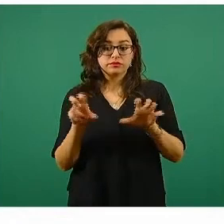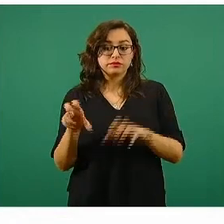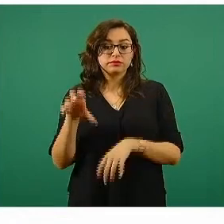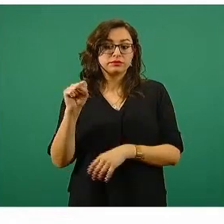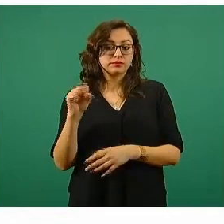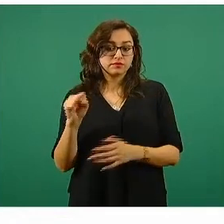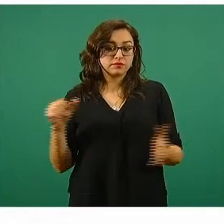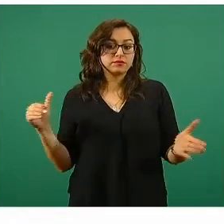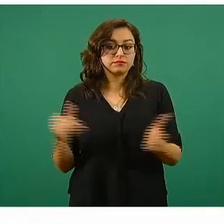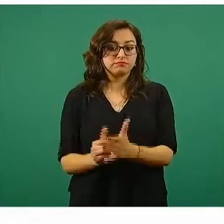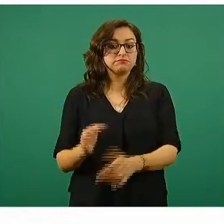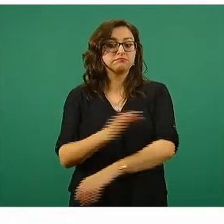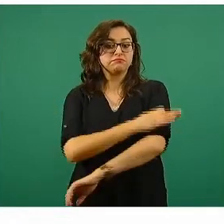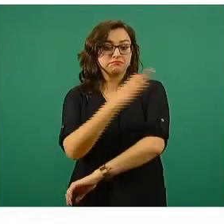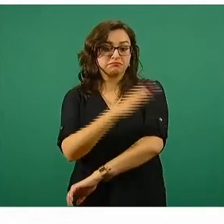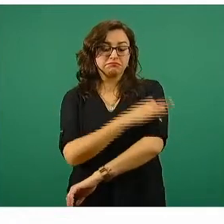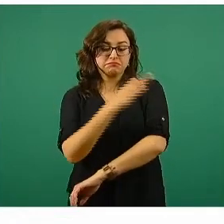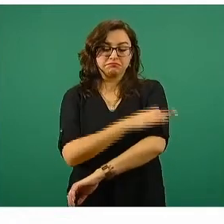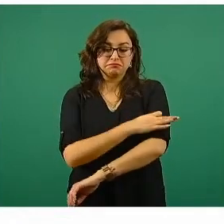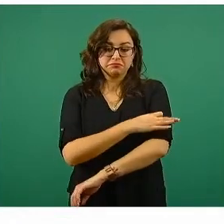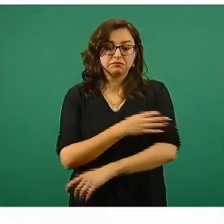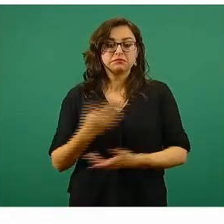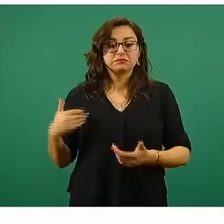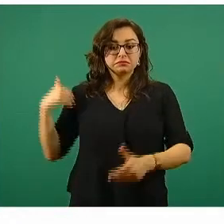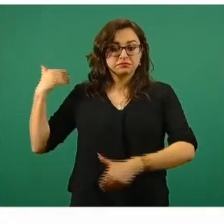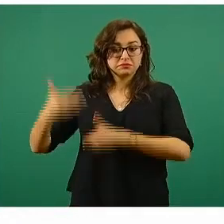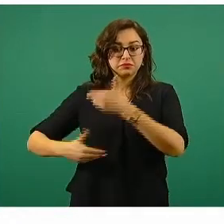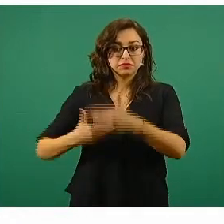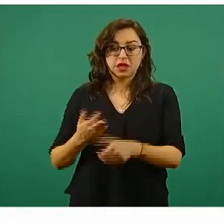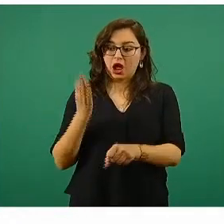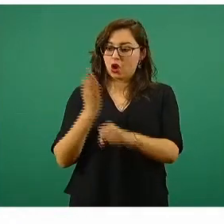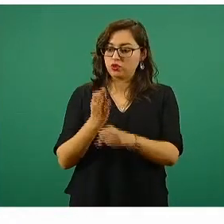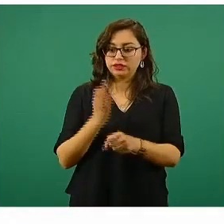dosis, el avance aplicado para el día de hoy son